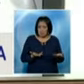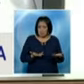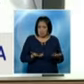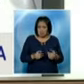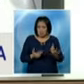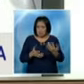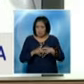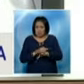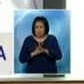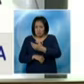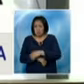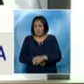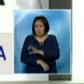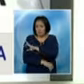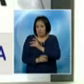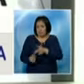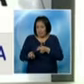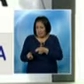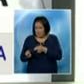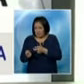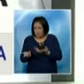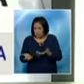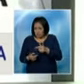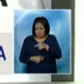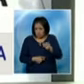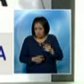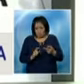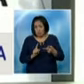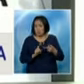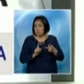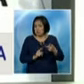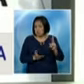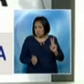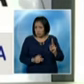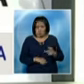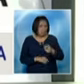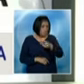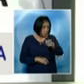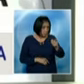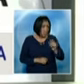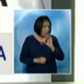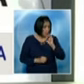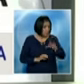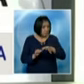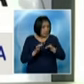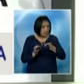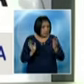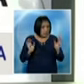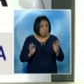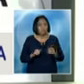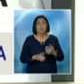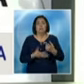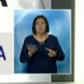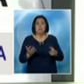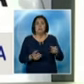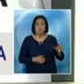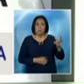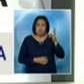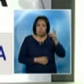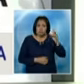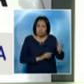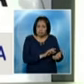está infiltrado en la Fiscalía, está presionando a la Fiscalía. Eso es como número uno. Número dos, también usted ha señalado que los audios